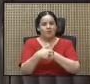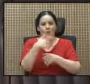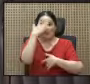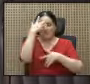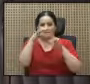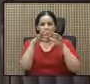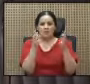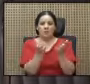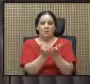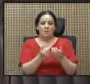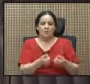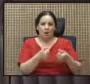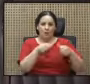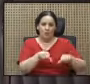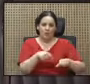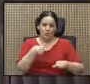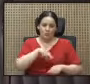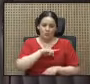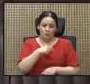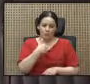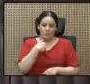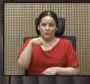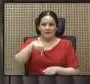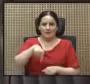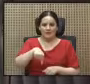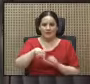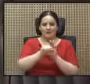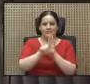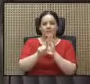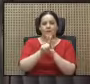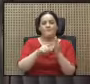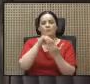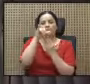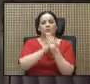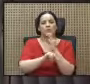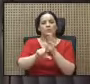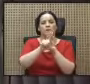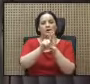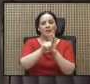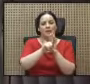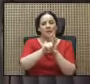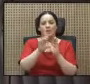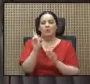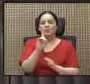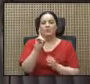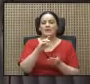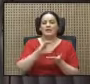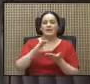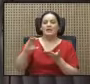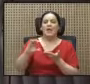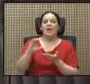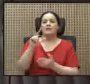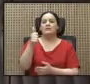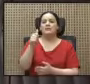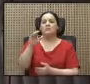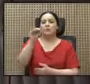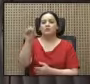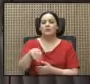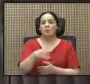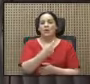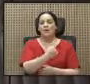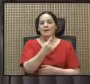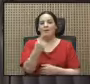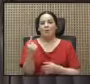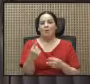acuerdos que hemos tenido aquí en la Asamblea Legislativa en proyectos de ley donde se trasladan el 10% de cada uno de los préstamos que se han